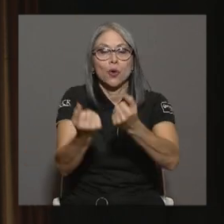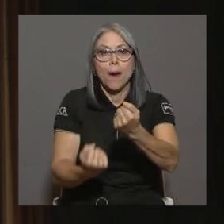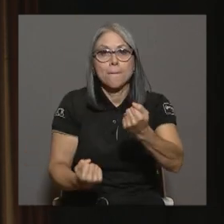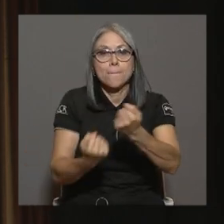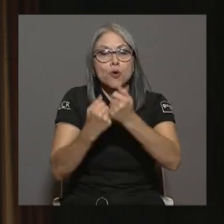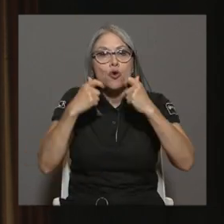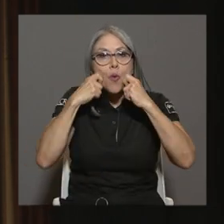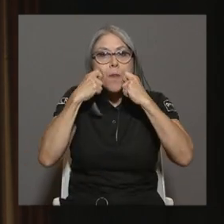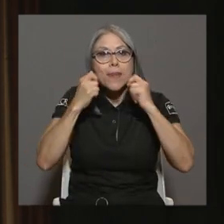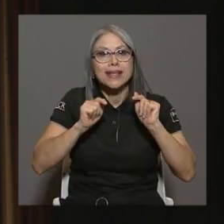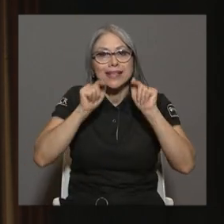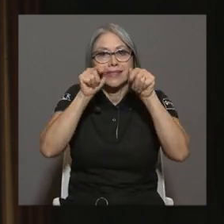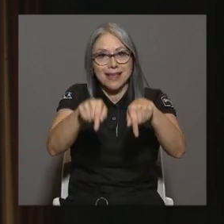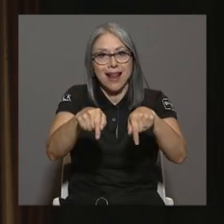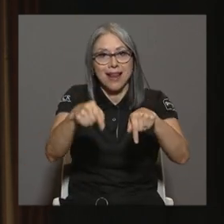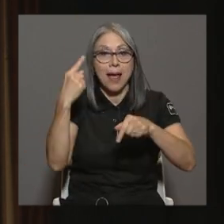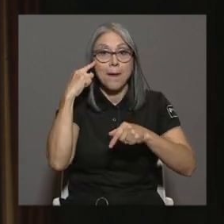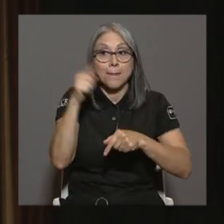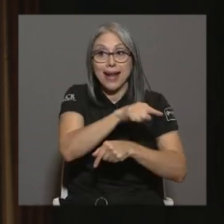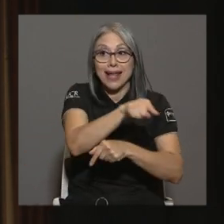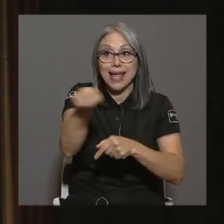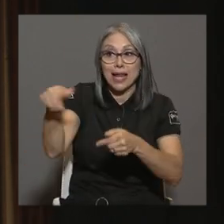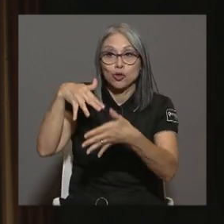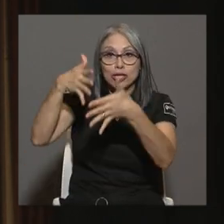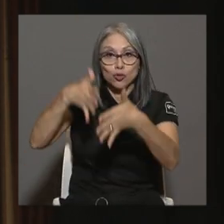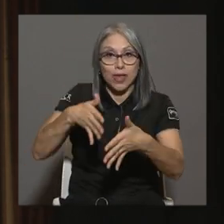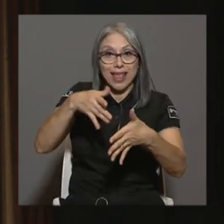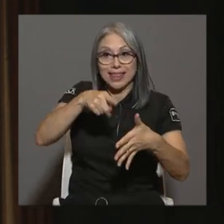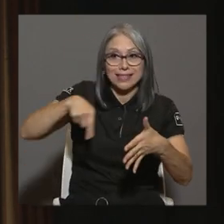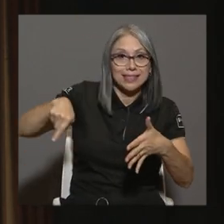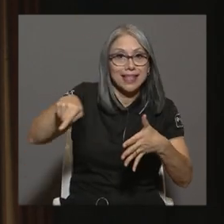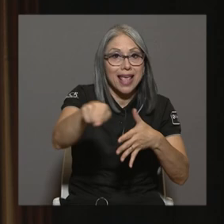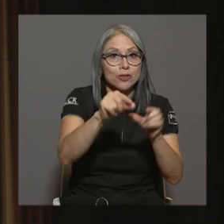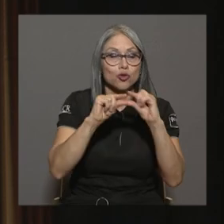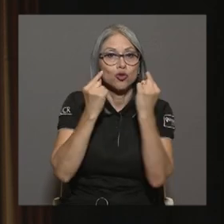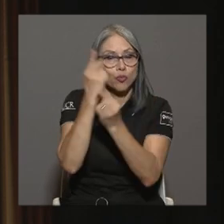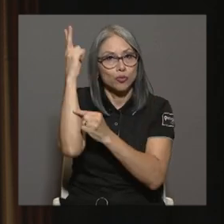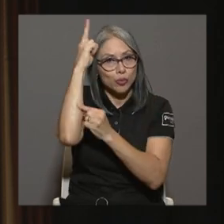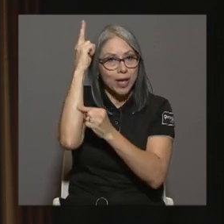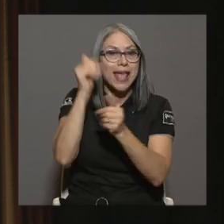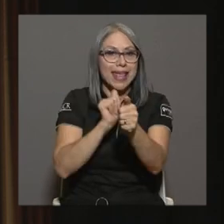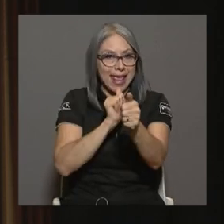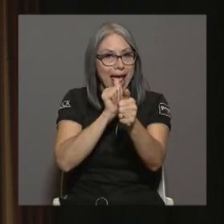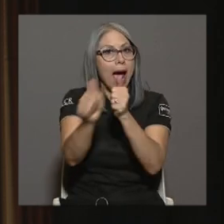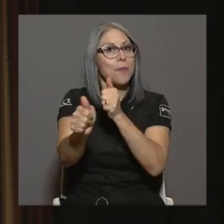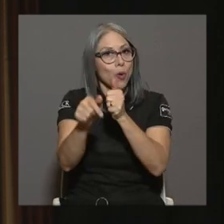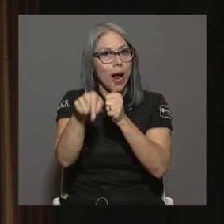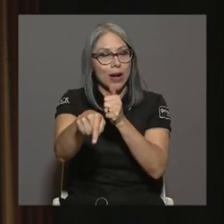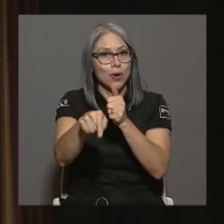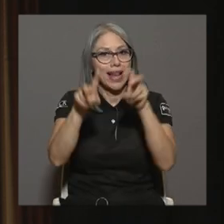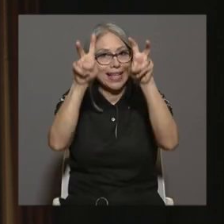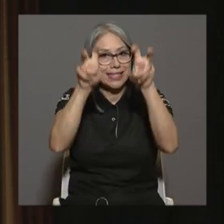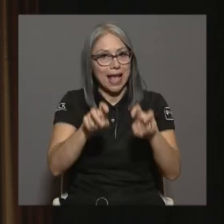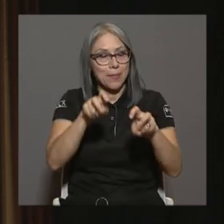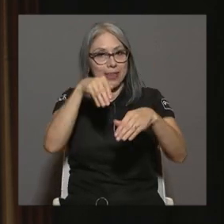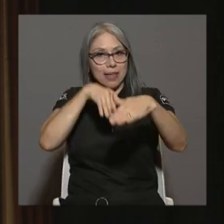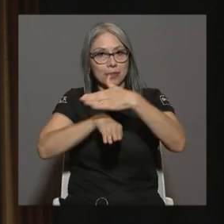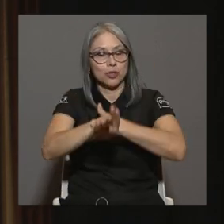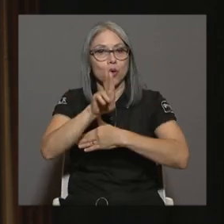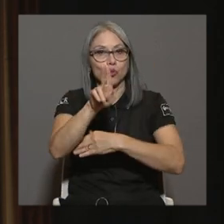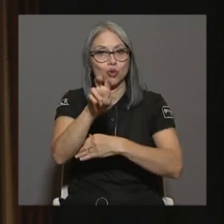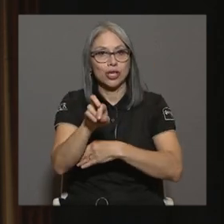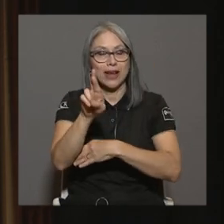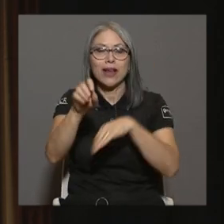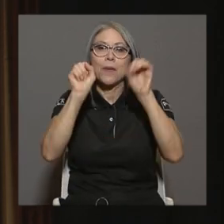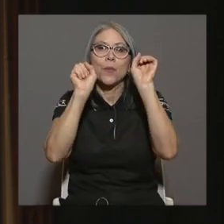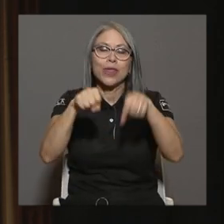para que las personas estudiantes de esos territorios que aprobaron la prueba de aptitud académica pudieran realizar el proceso